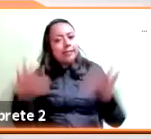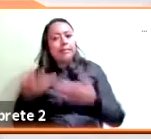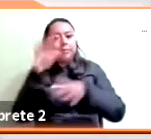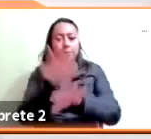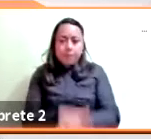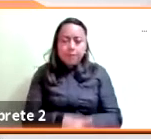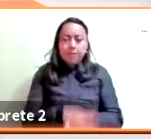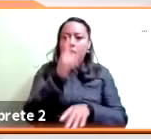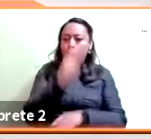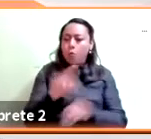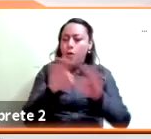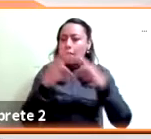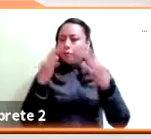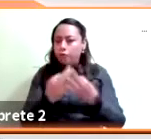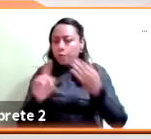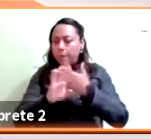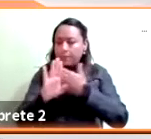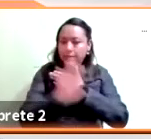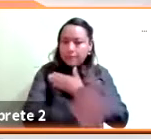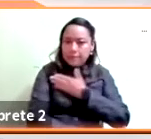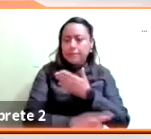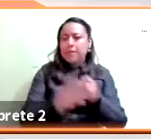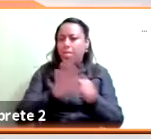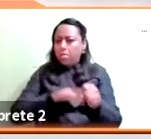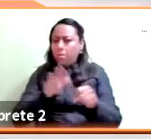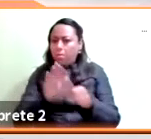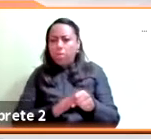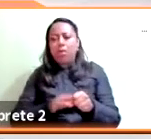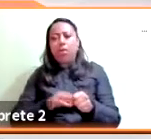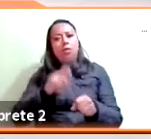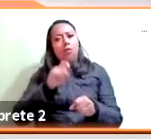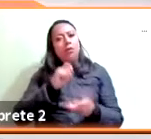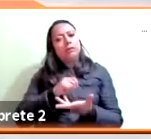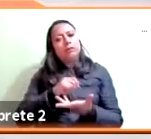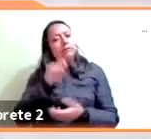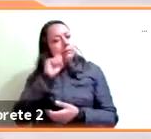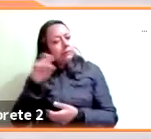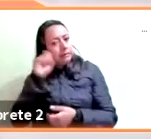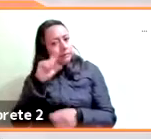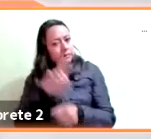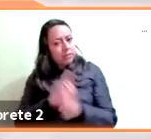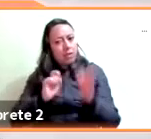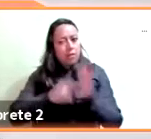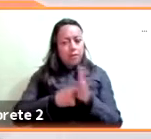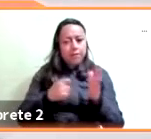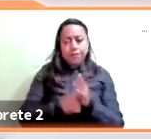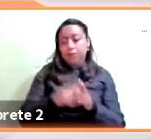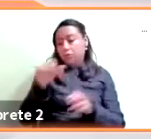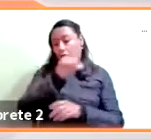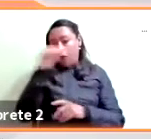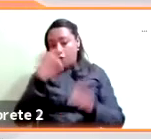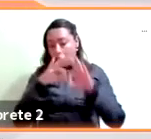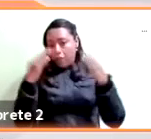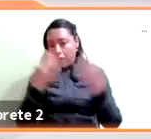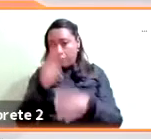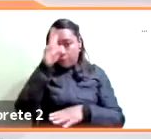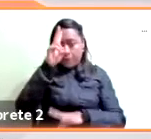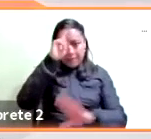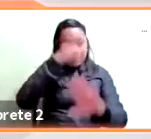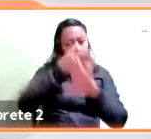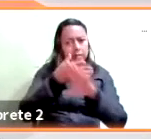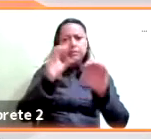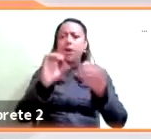de prevención y atención del hostigamiento, acoso sexual y de cualquier otra forma de violencia y discriminación, con el